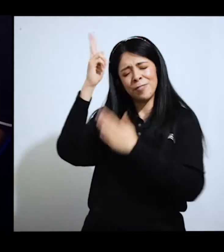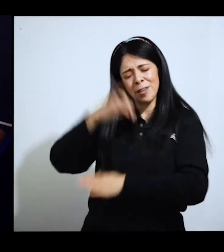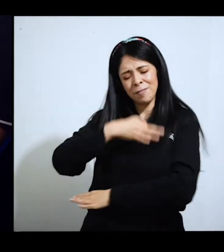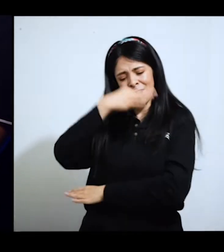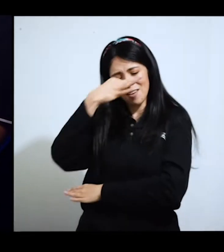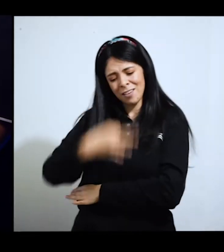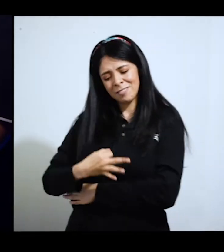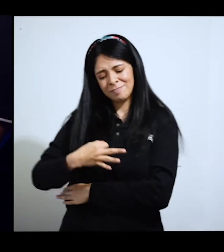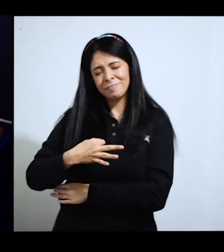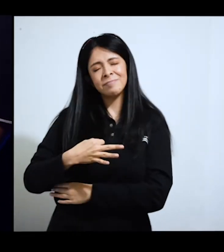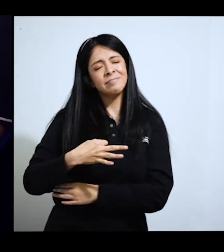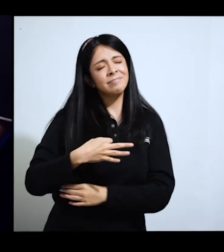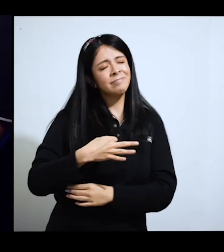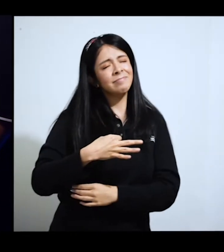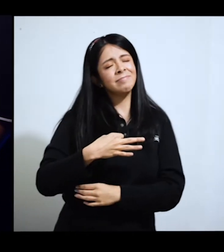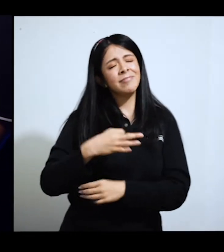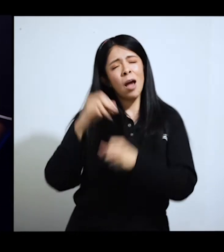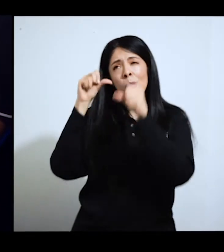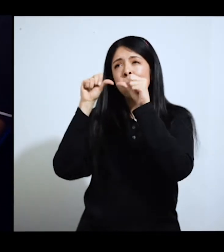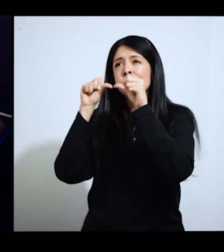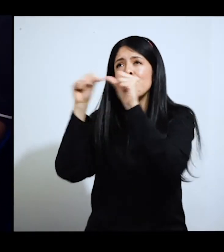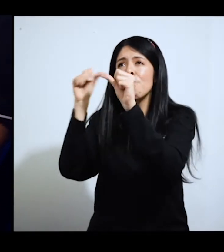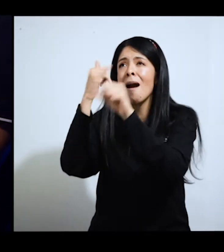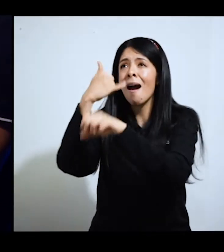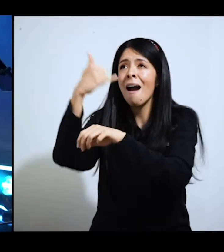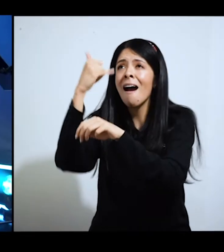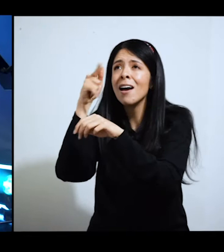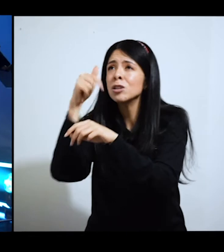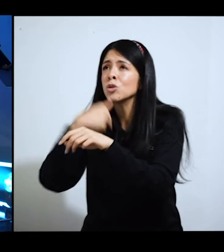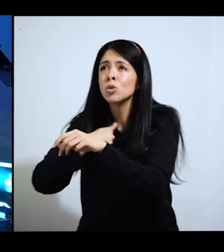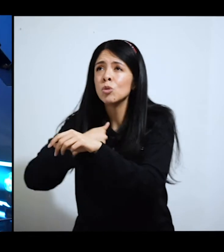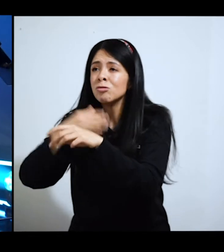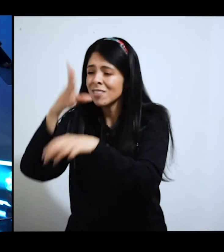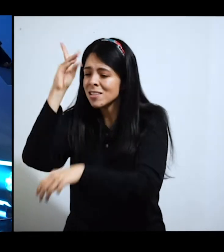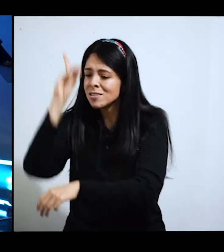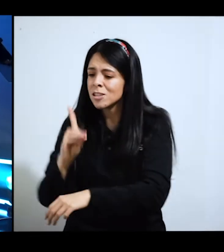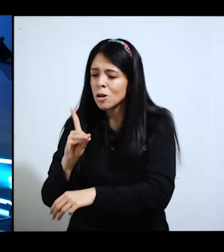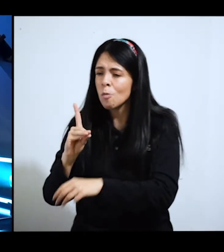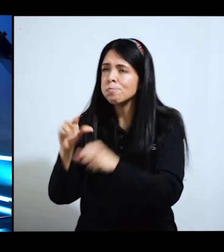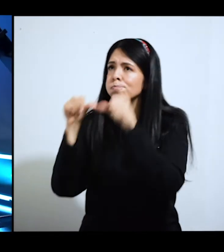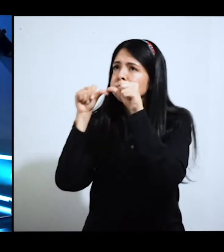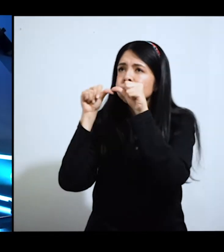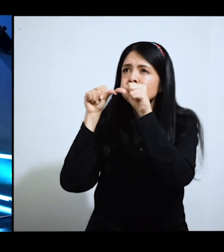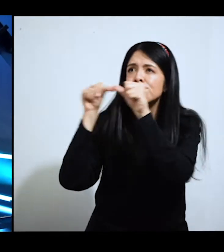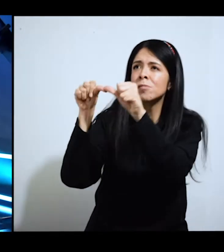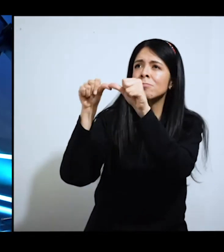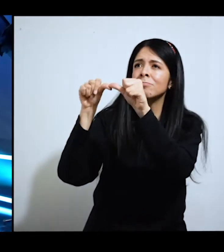y verdadero. Y aquí